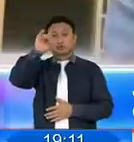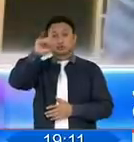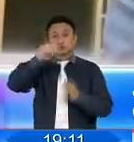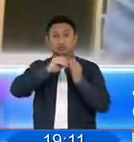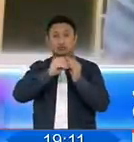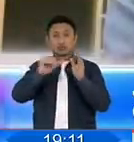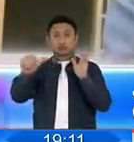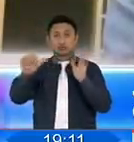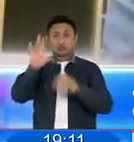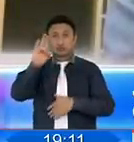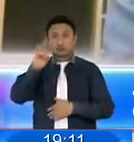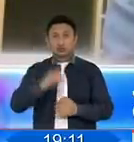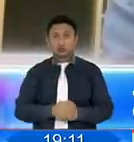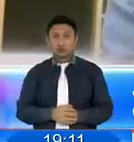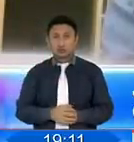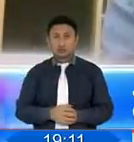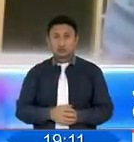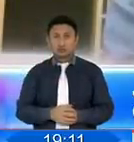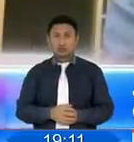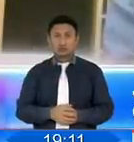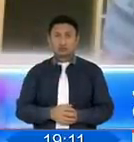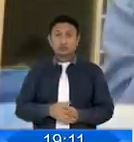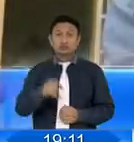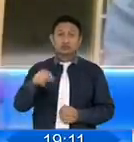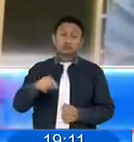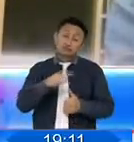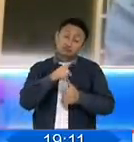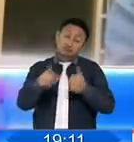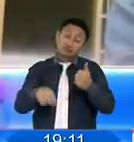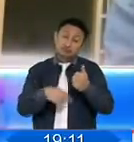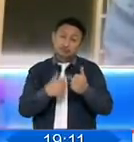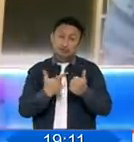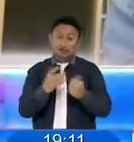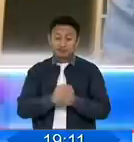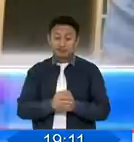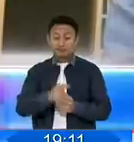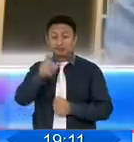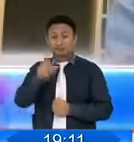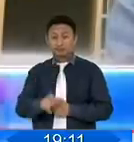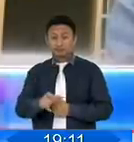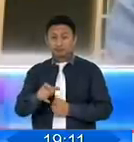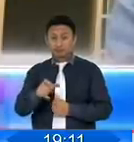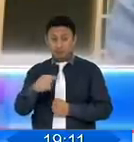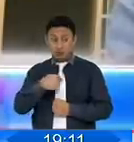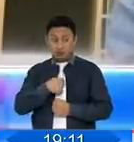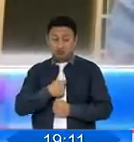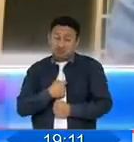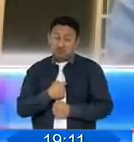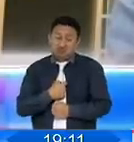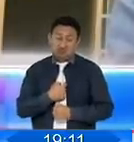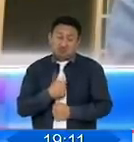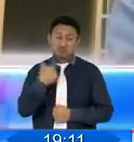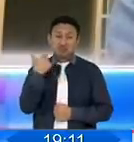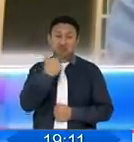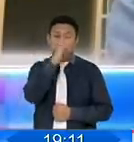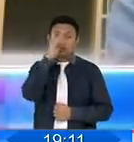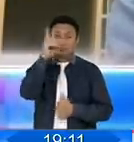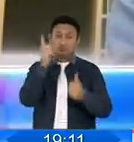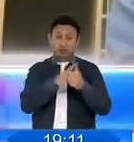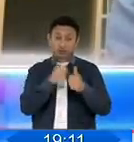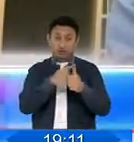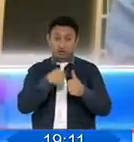los siguientes supuestos: haber actuado con negligencia manifiesta en su ejercicio